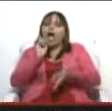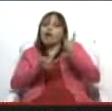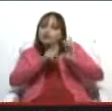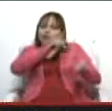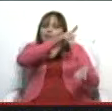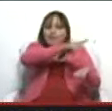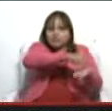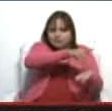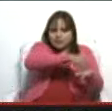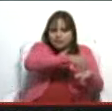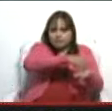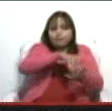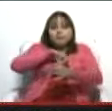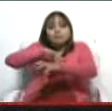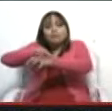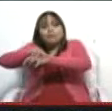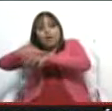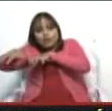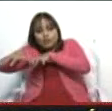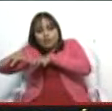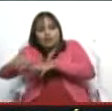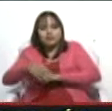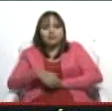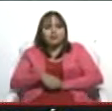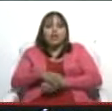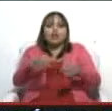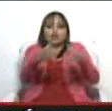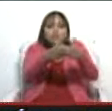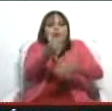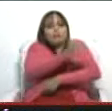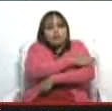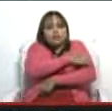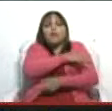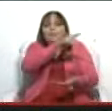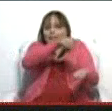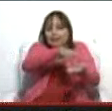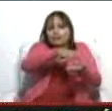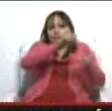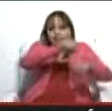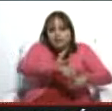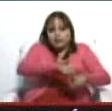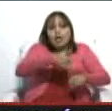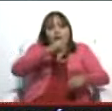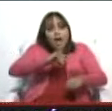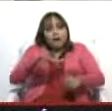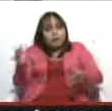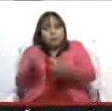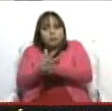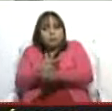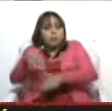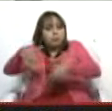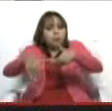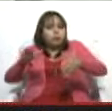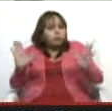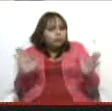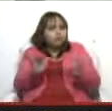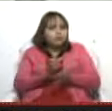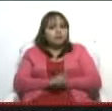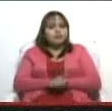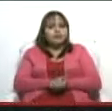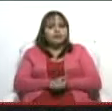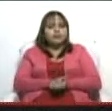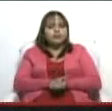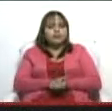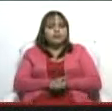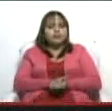participaron. La gran mayoría de los sectores opositores participaron. ¿Y obtuvieron el resultado? Porque el gran